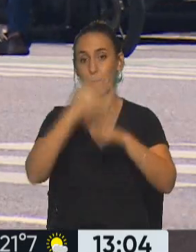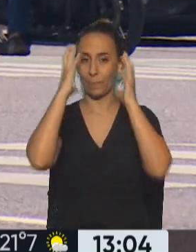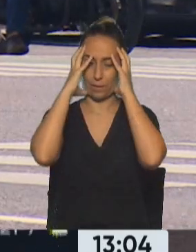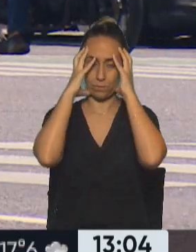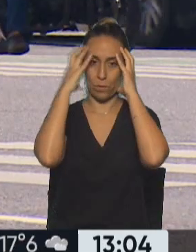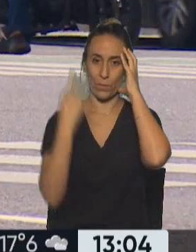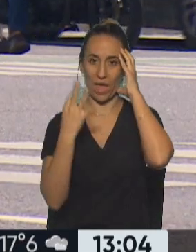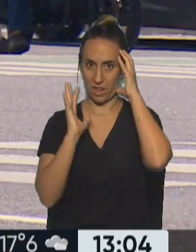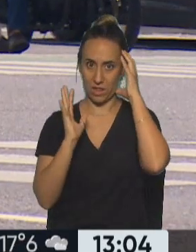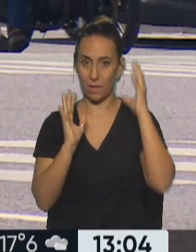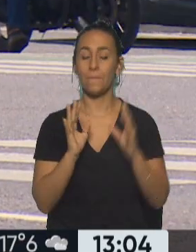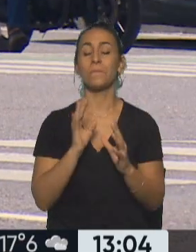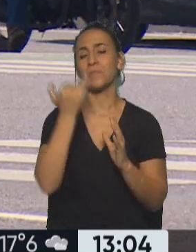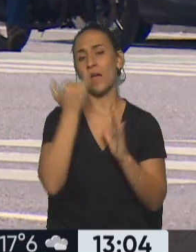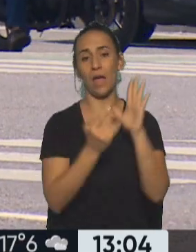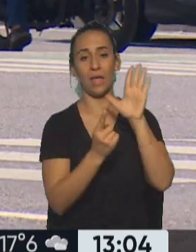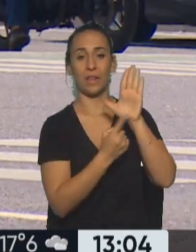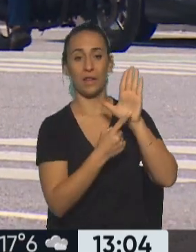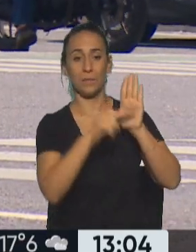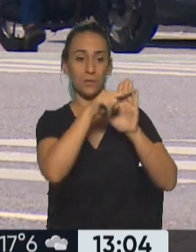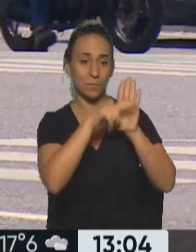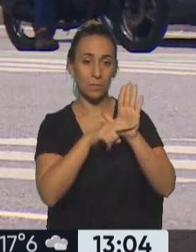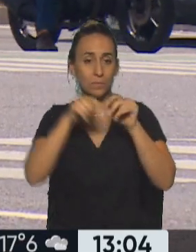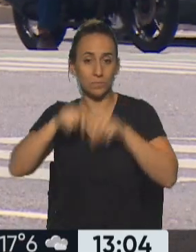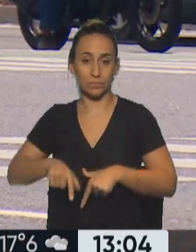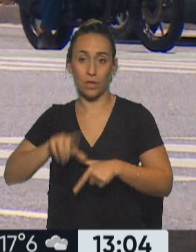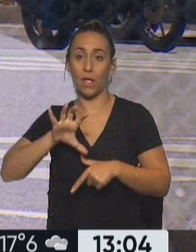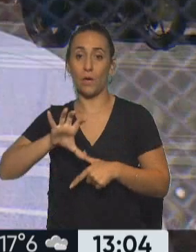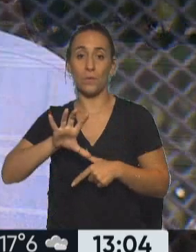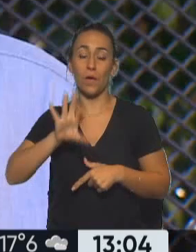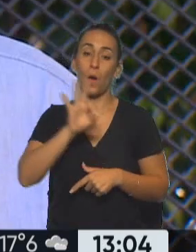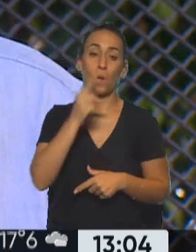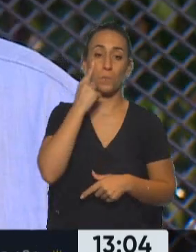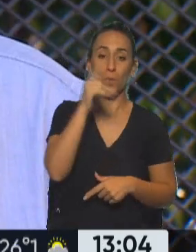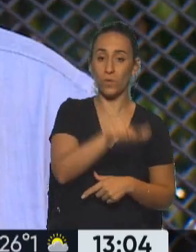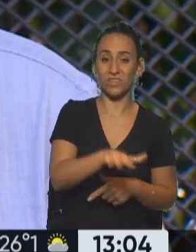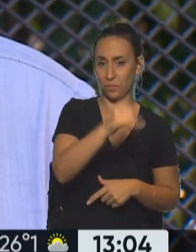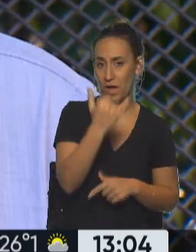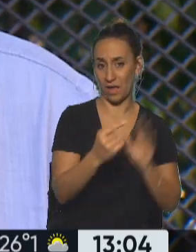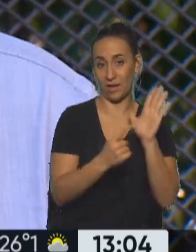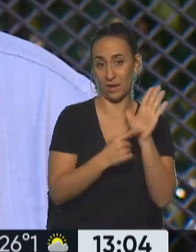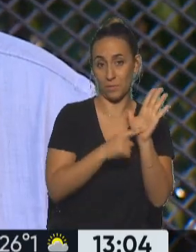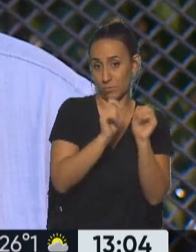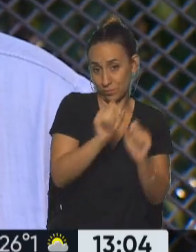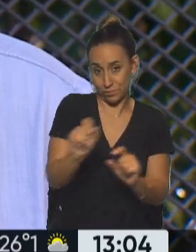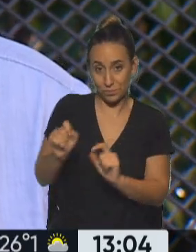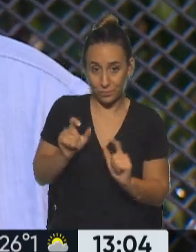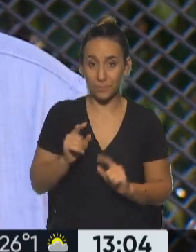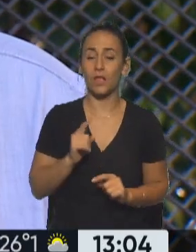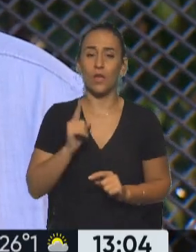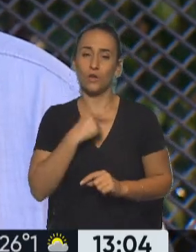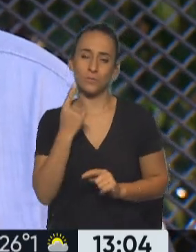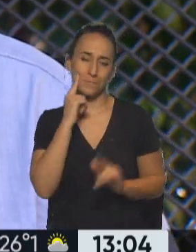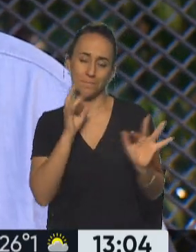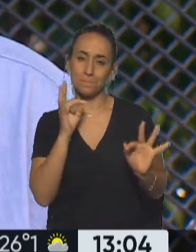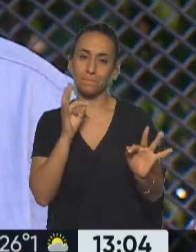son reglamentaciones locales, tanto provinciales como de municipios. Estas reglamentaciones, los que también nos dejan entrever,